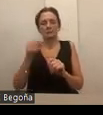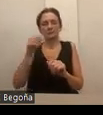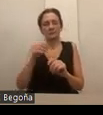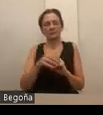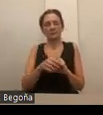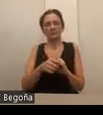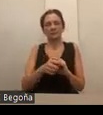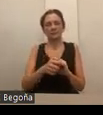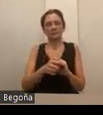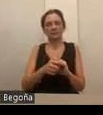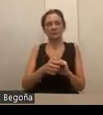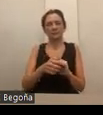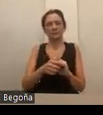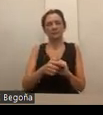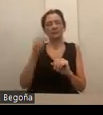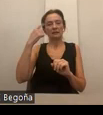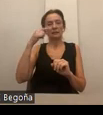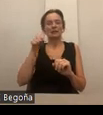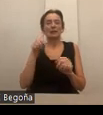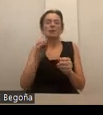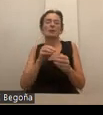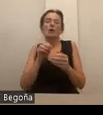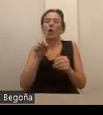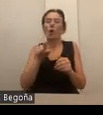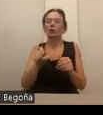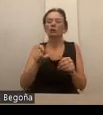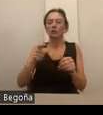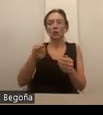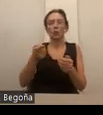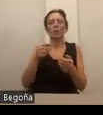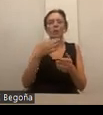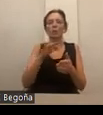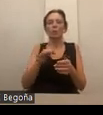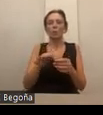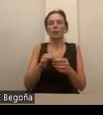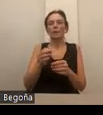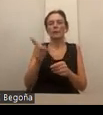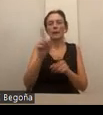puede generar disfunción del órgano donde cae ese estrés oxidativo.